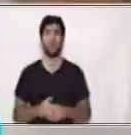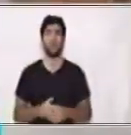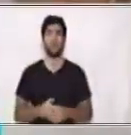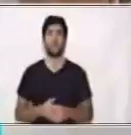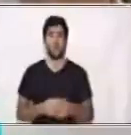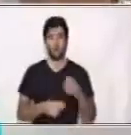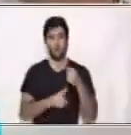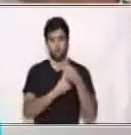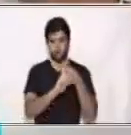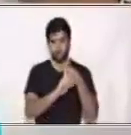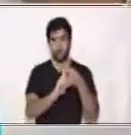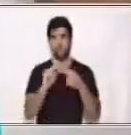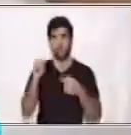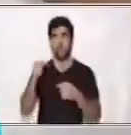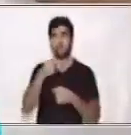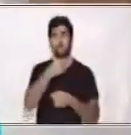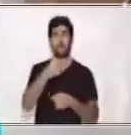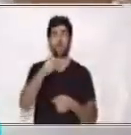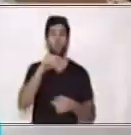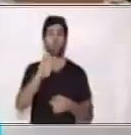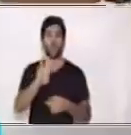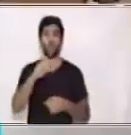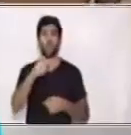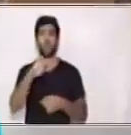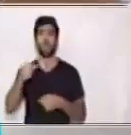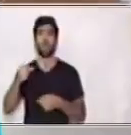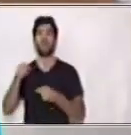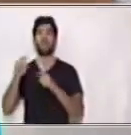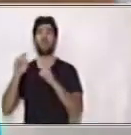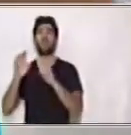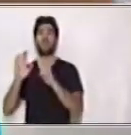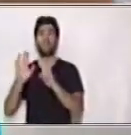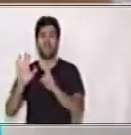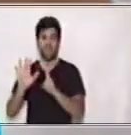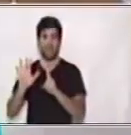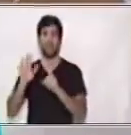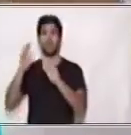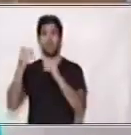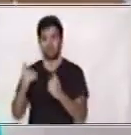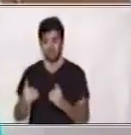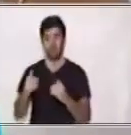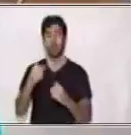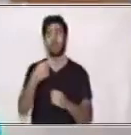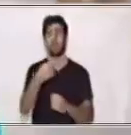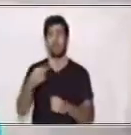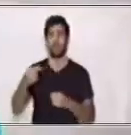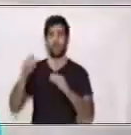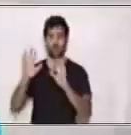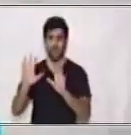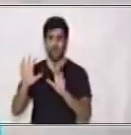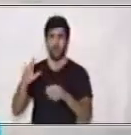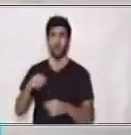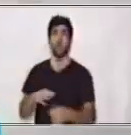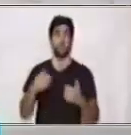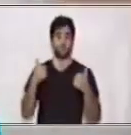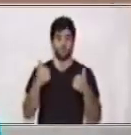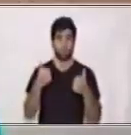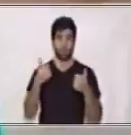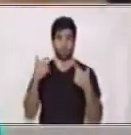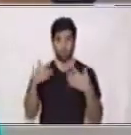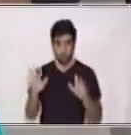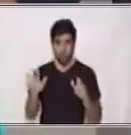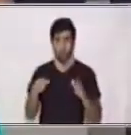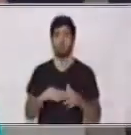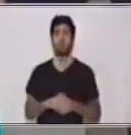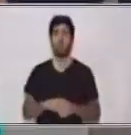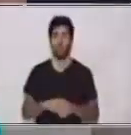Positivo. Menos 4 menos 6, de estos dos me quedan menos 10.